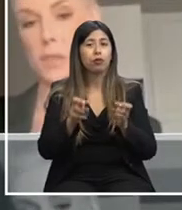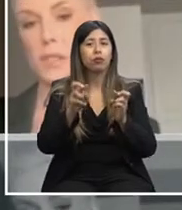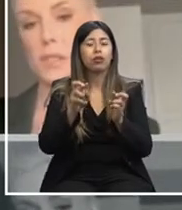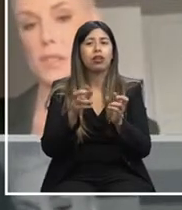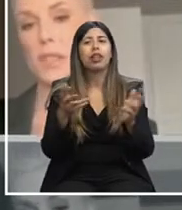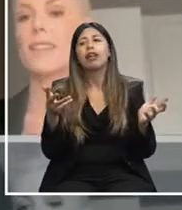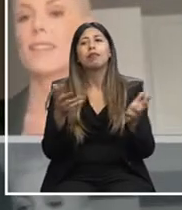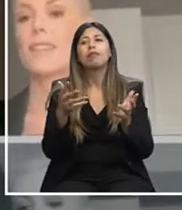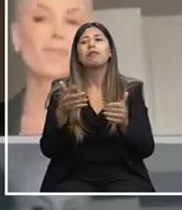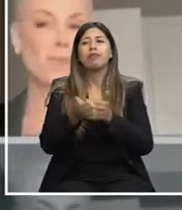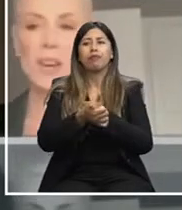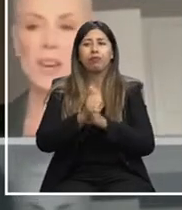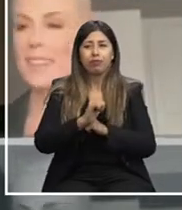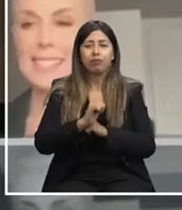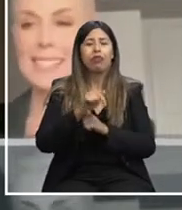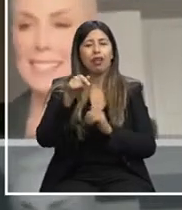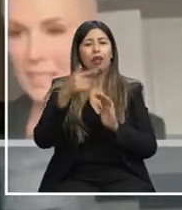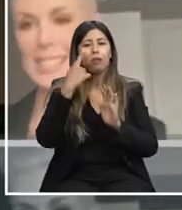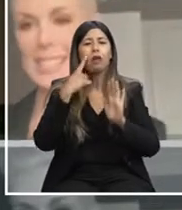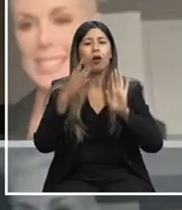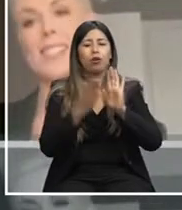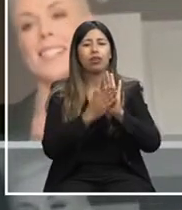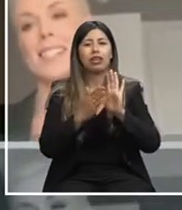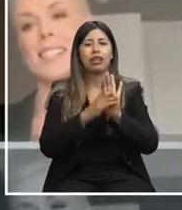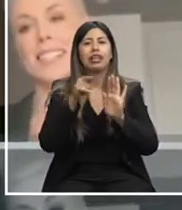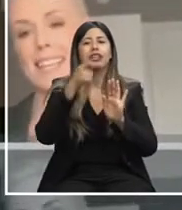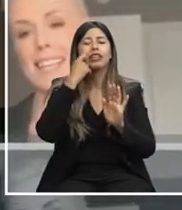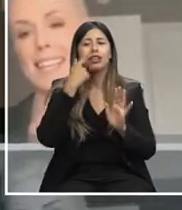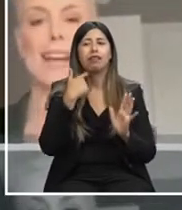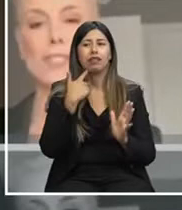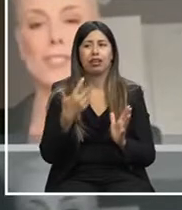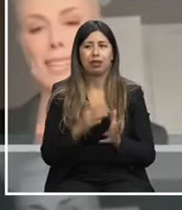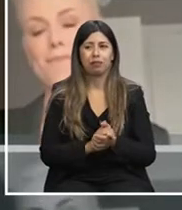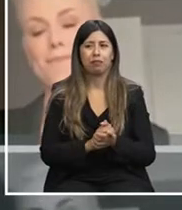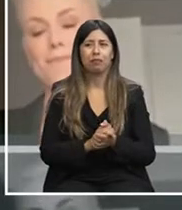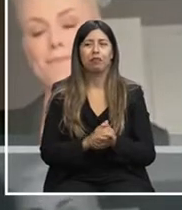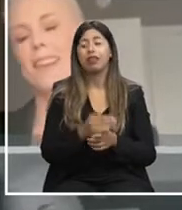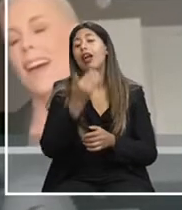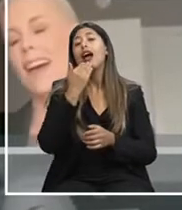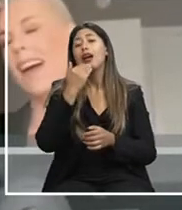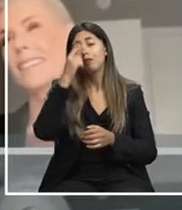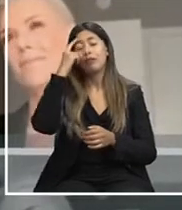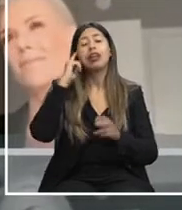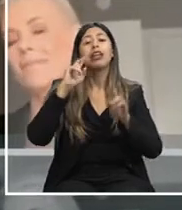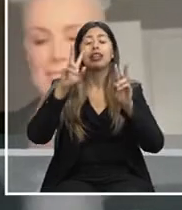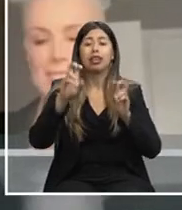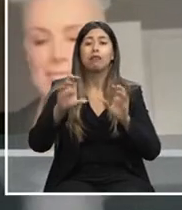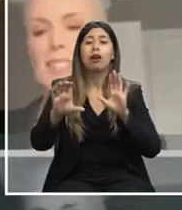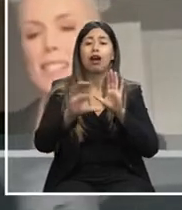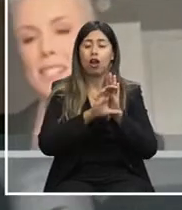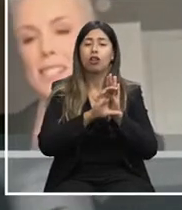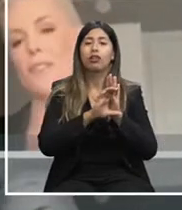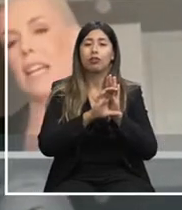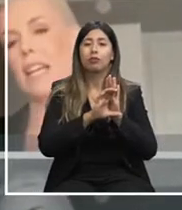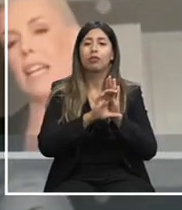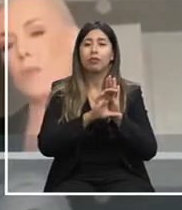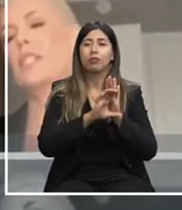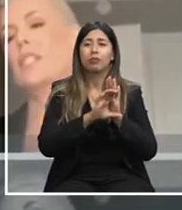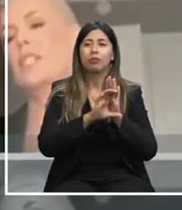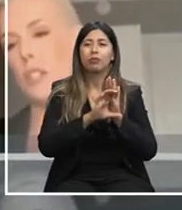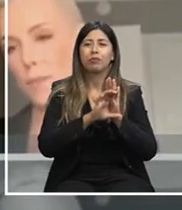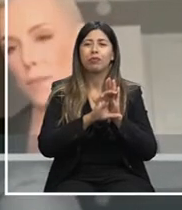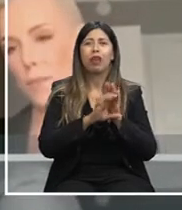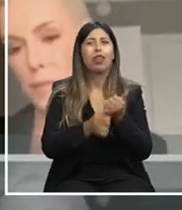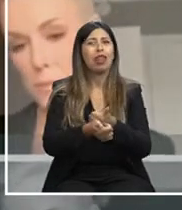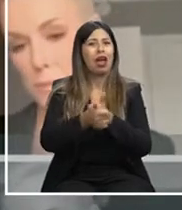y ahora el desafío de demostrar lo que esto significa, incluso en términos constitucionales. ¡Qué desafío